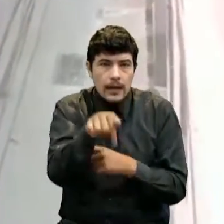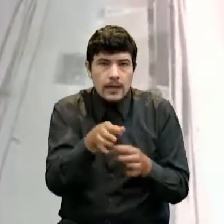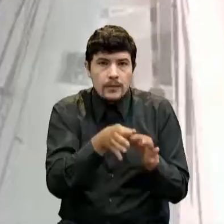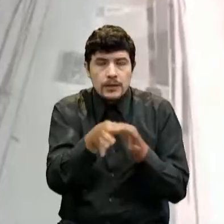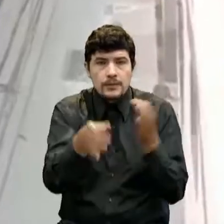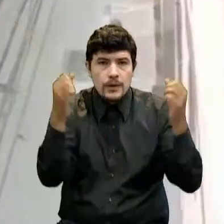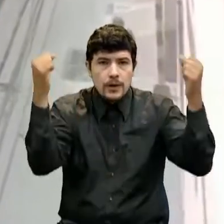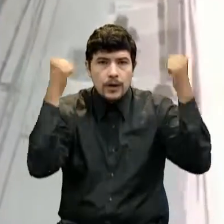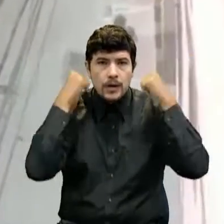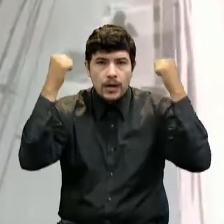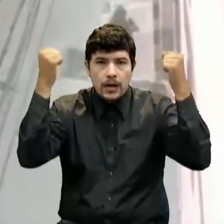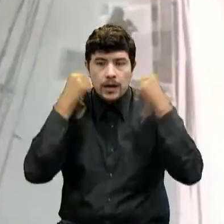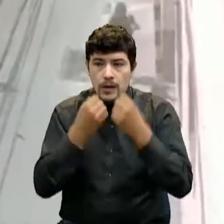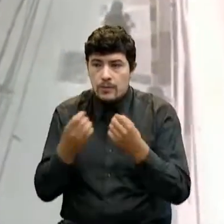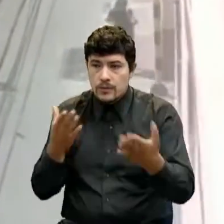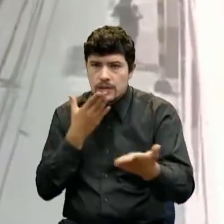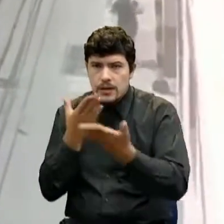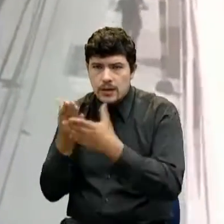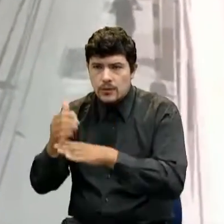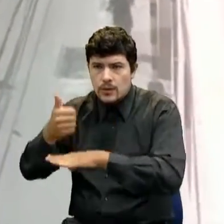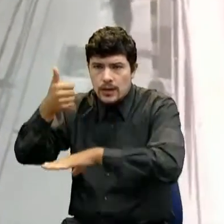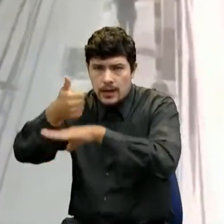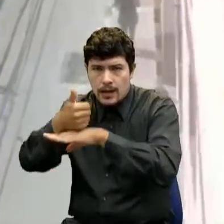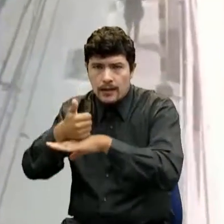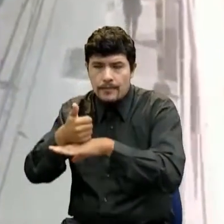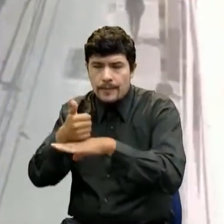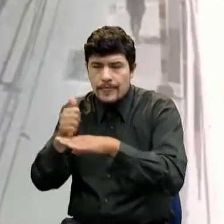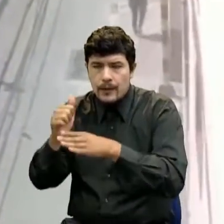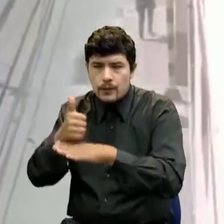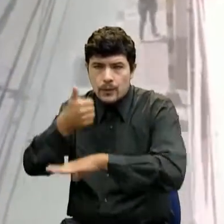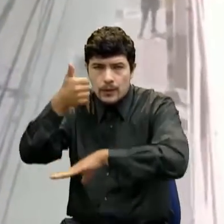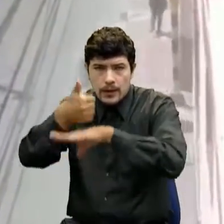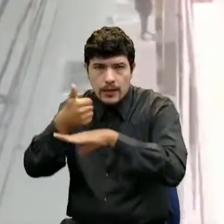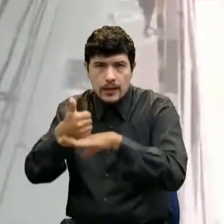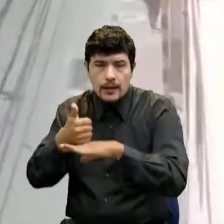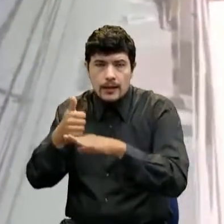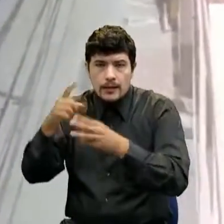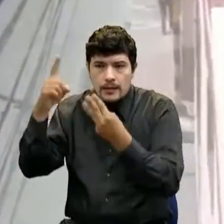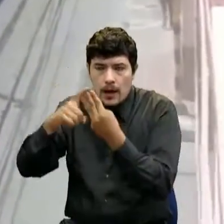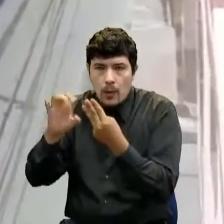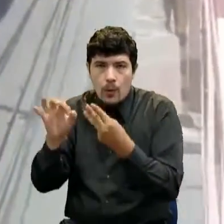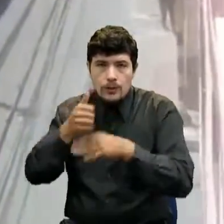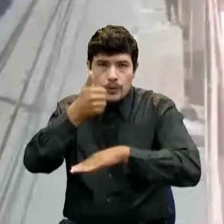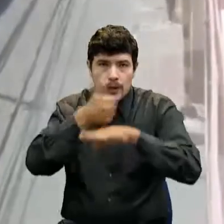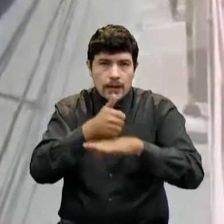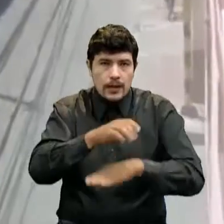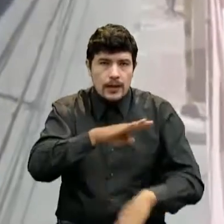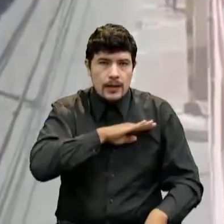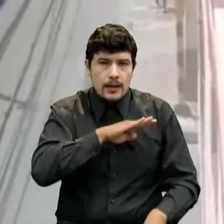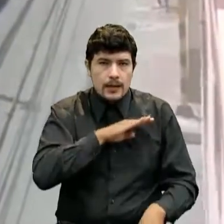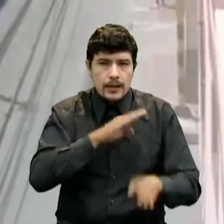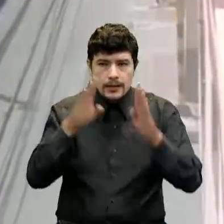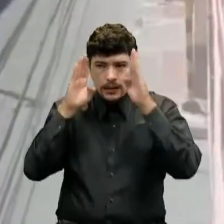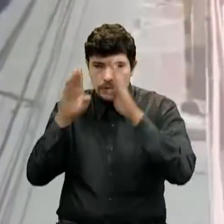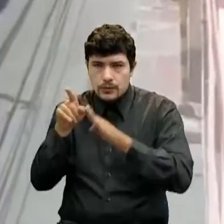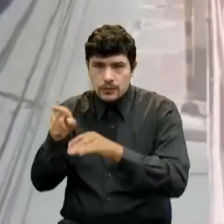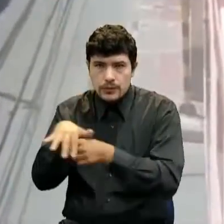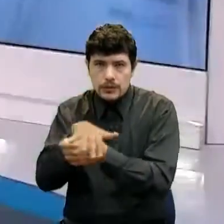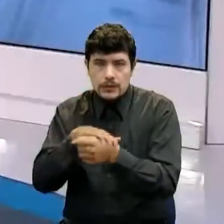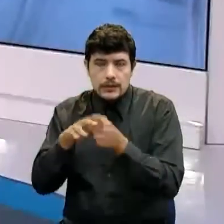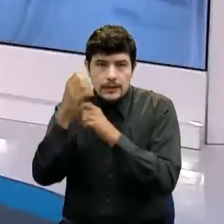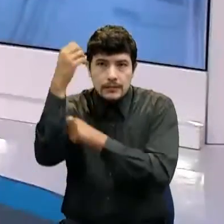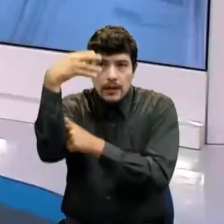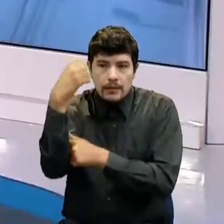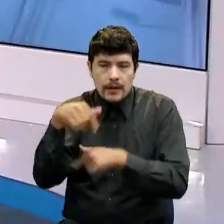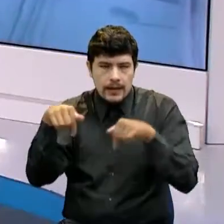Muchísimas gracias a las autoridades de tránsito y al señor alcalde por tomar cartas en este asunto. Así podemos evitar muchísimos accidentes